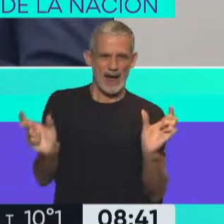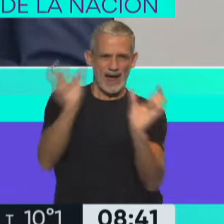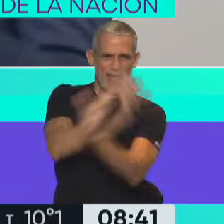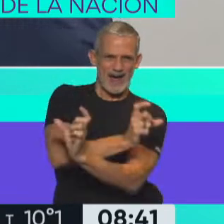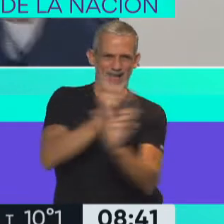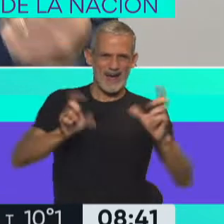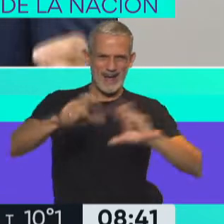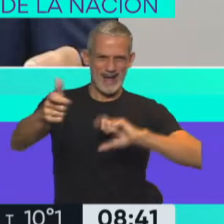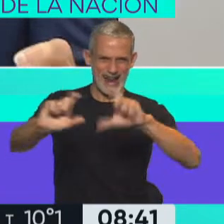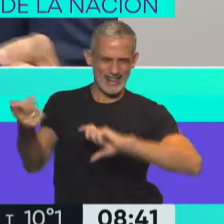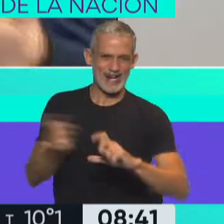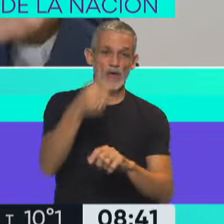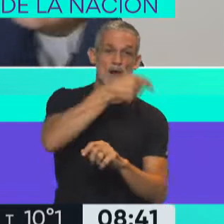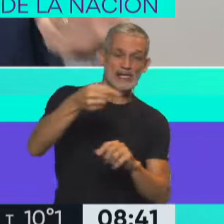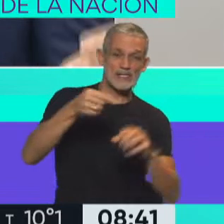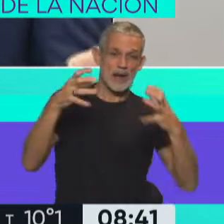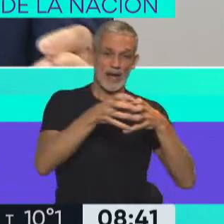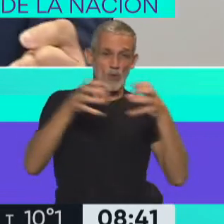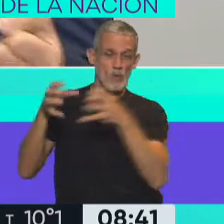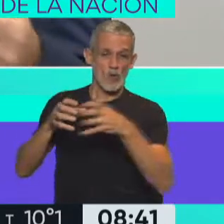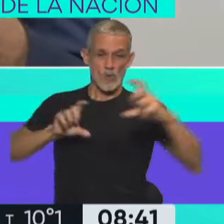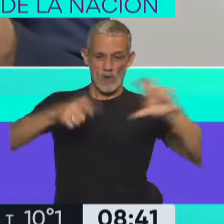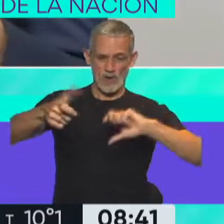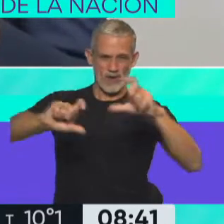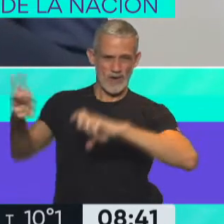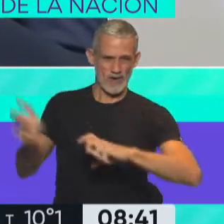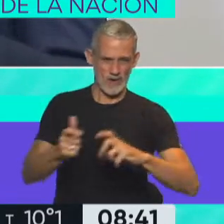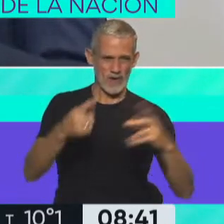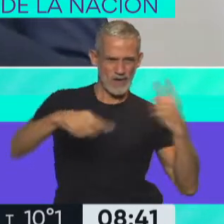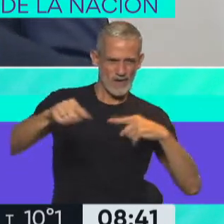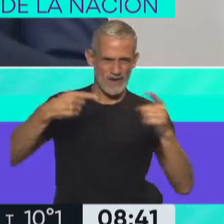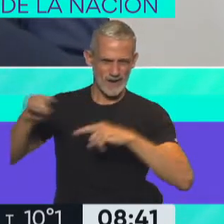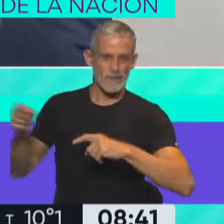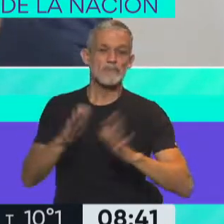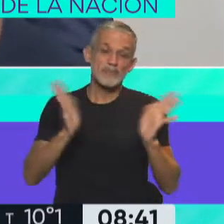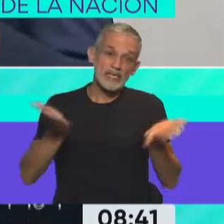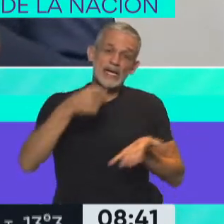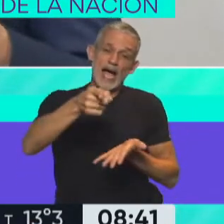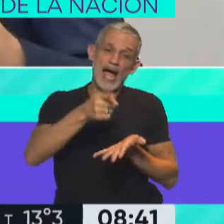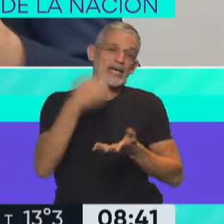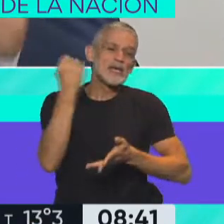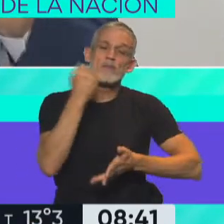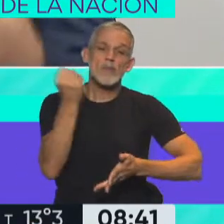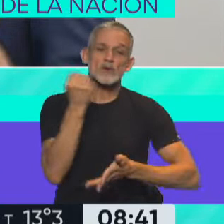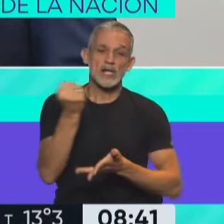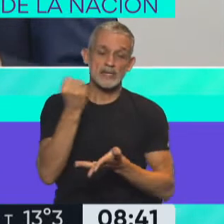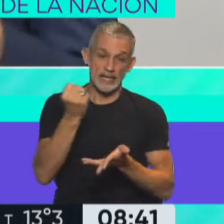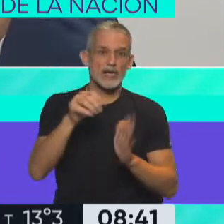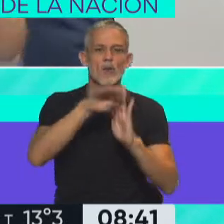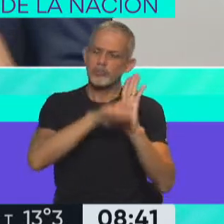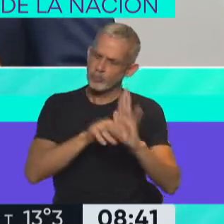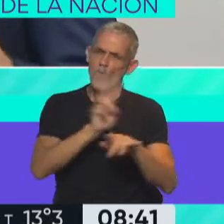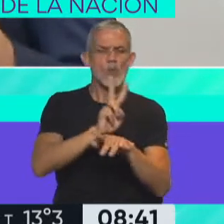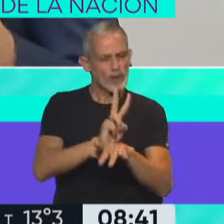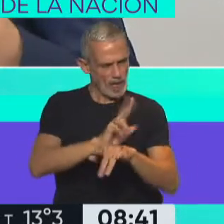una semana, la semana siguiente va el otro grupo de estudiantes, y ahí es importante dejar en claro que es con protocolos,